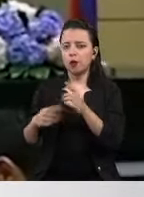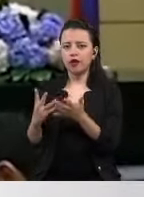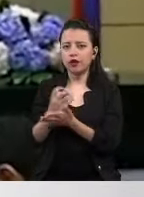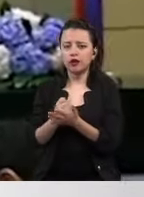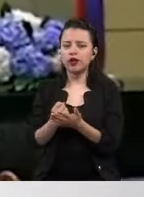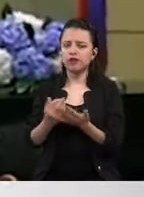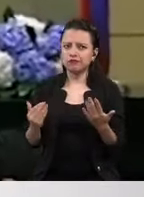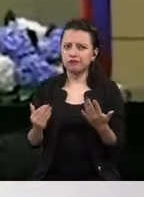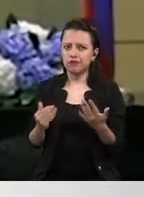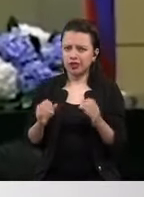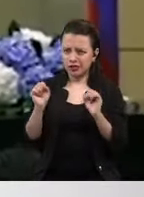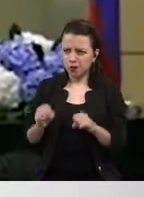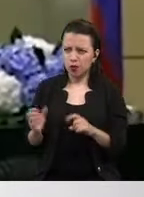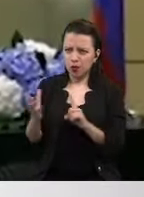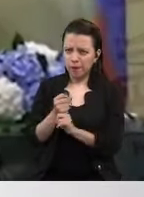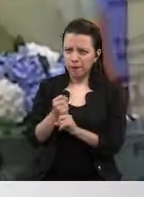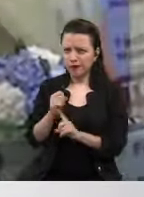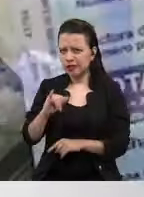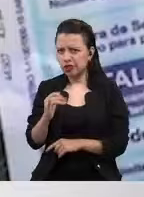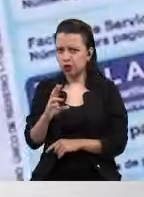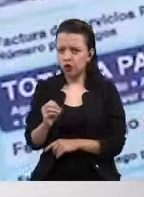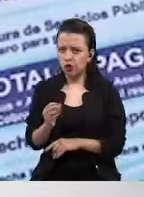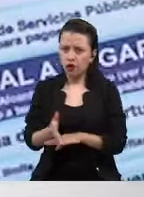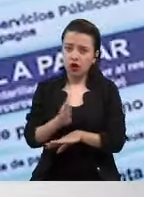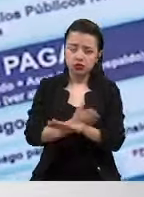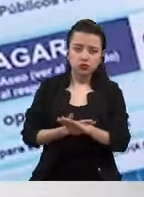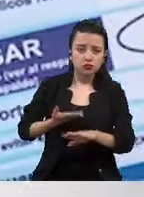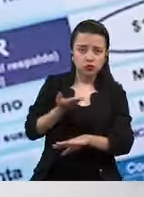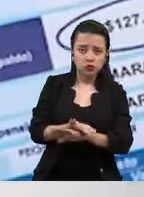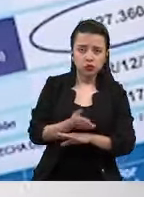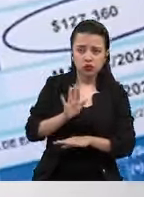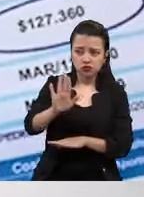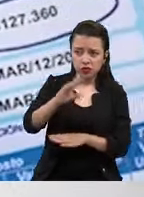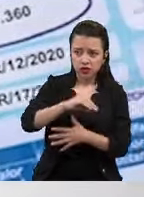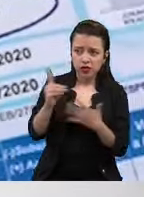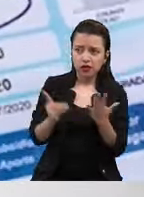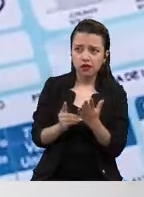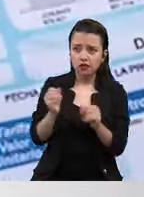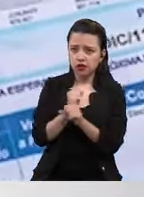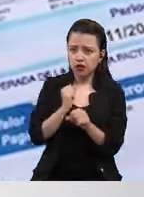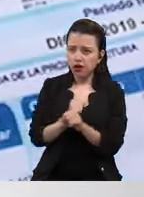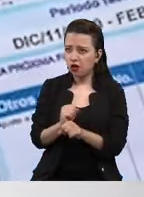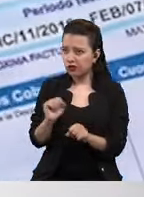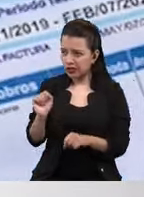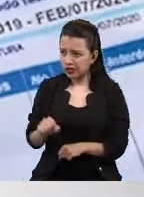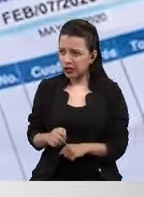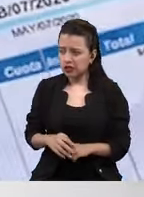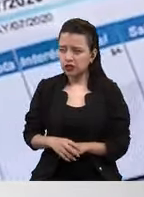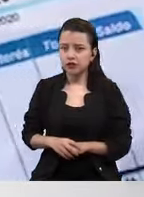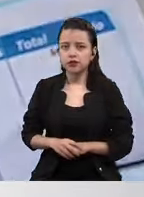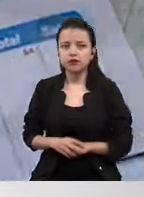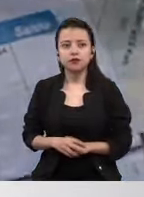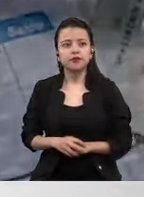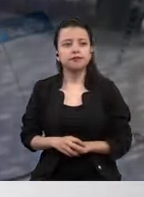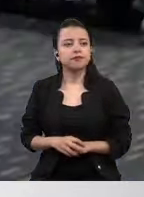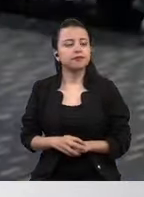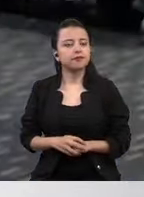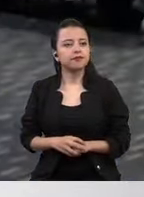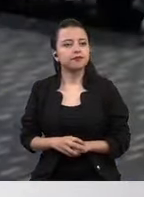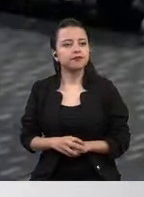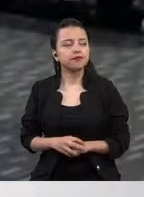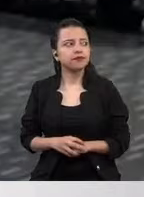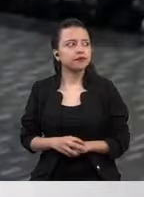vamos si se va a lograr ese recaudo que se había propuesto la Diana hacer o sea se logró se superó Eh